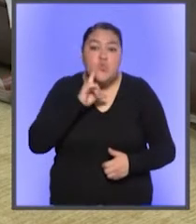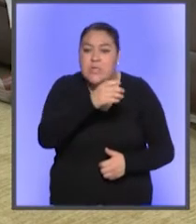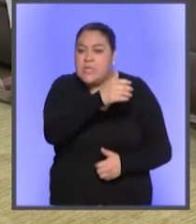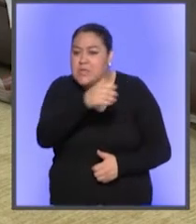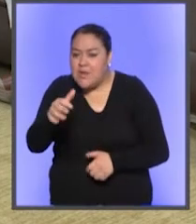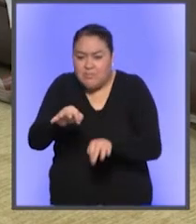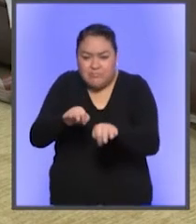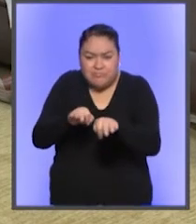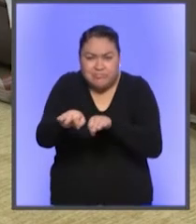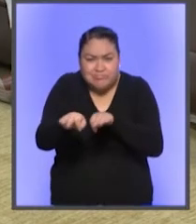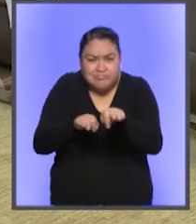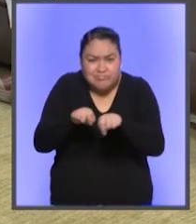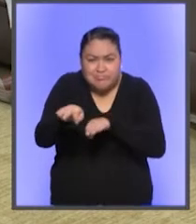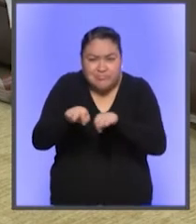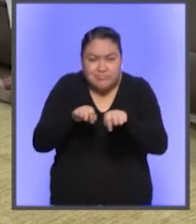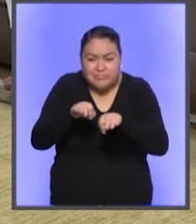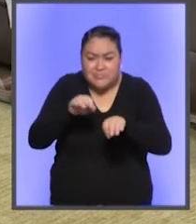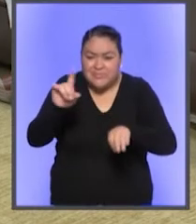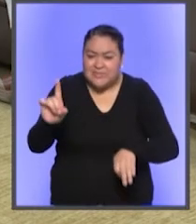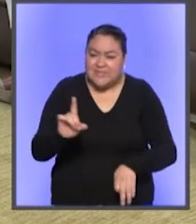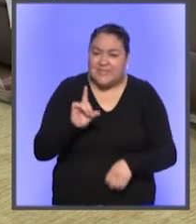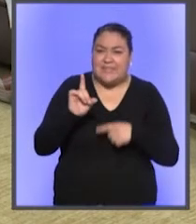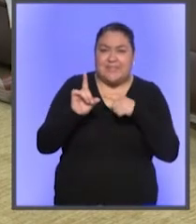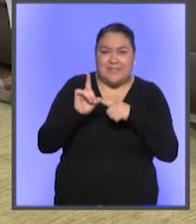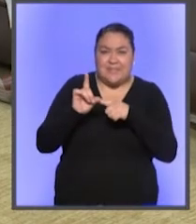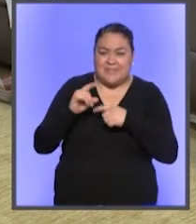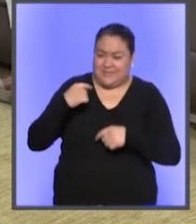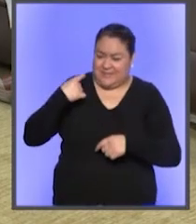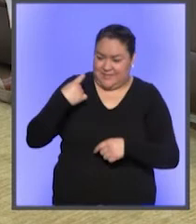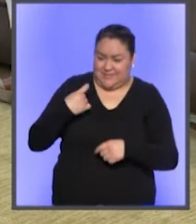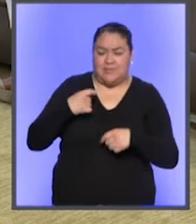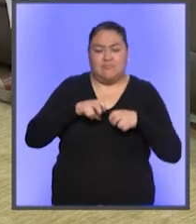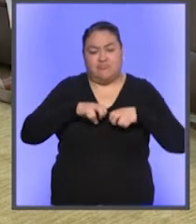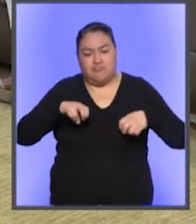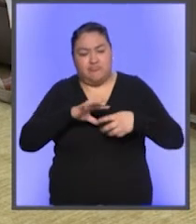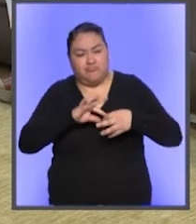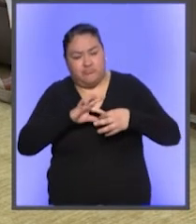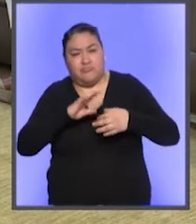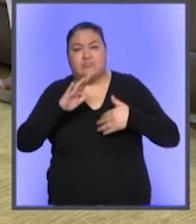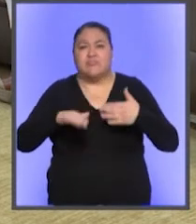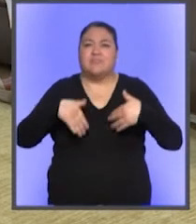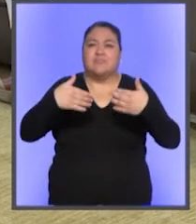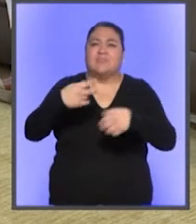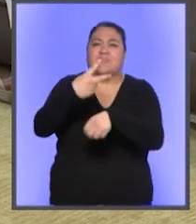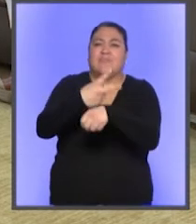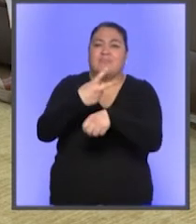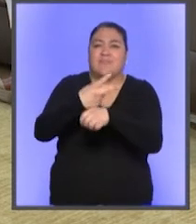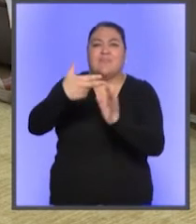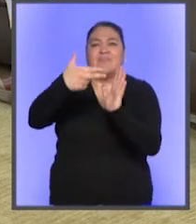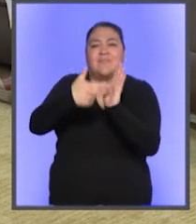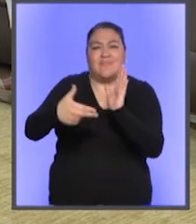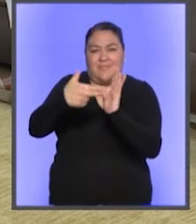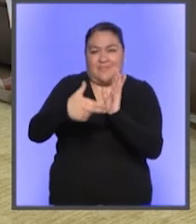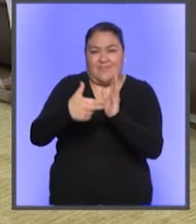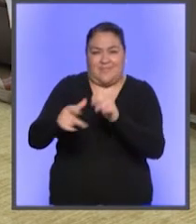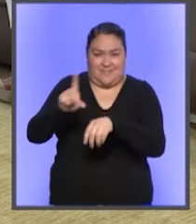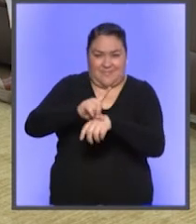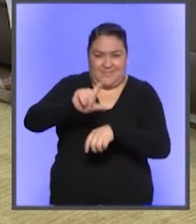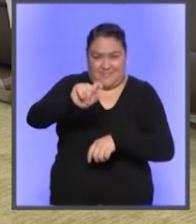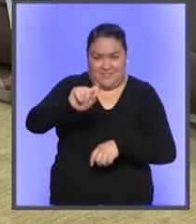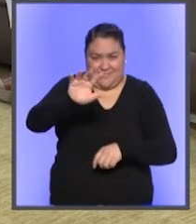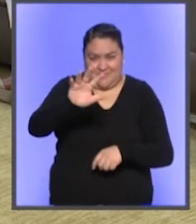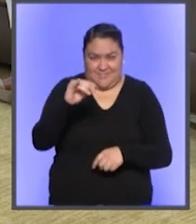Rurales que compartieron tanto el primer día los paneles como el taller celebrado el día